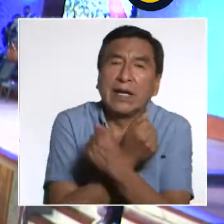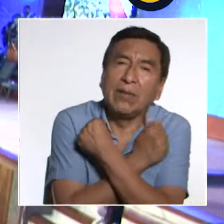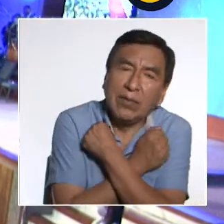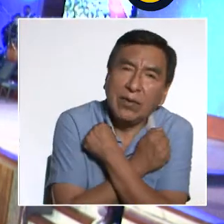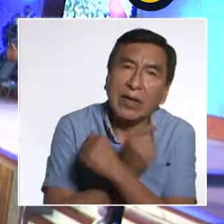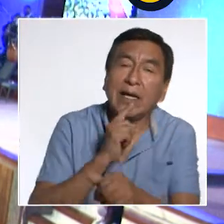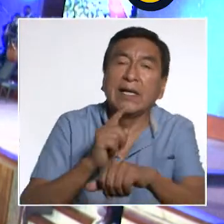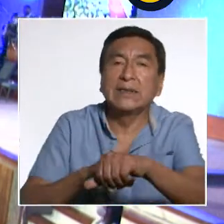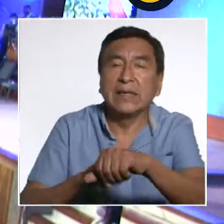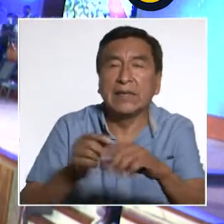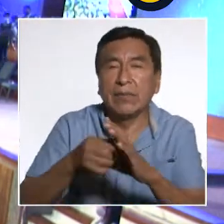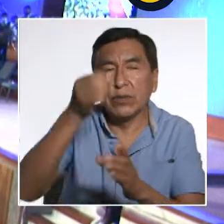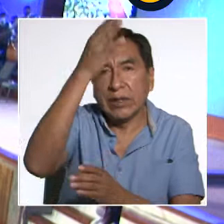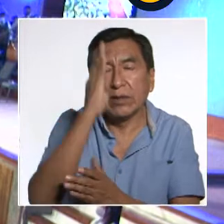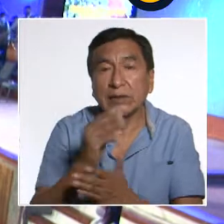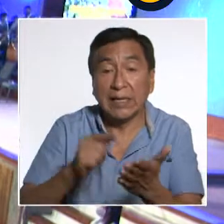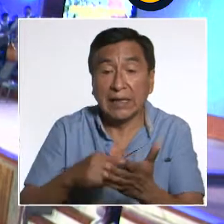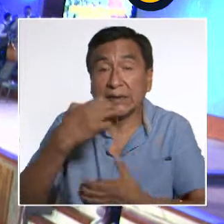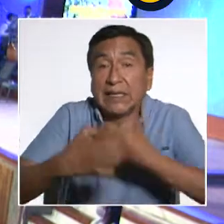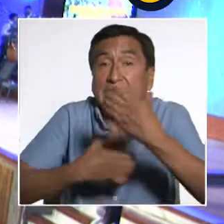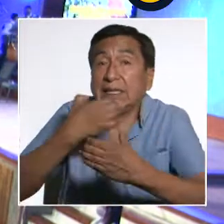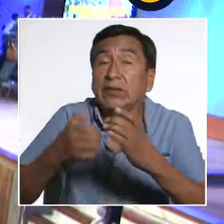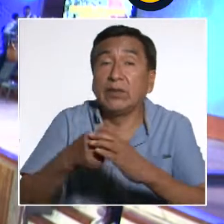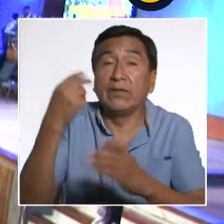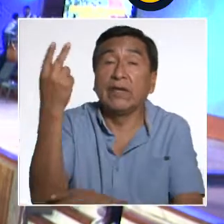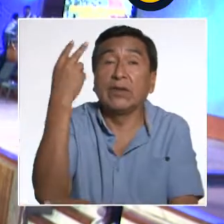tiempo de Dios. Este grito de victoria,